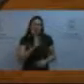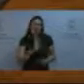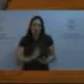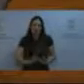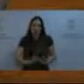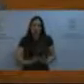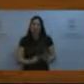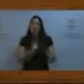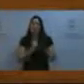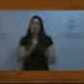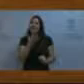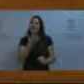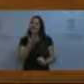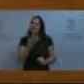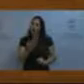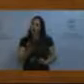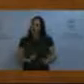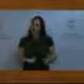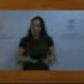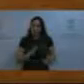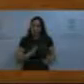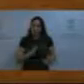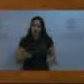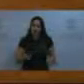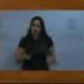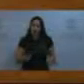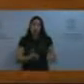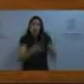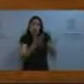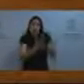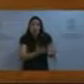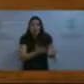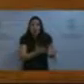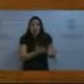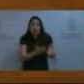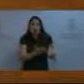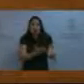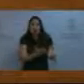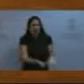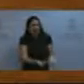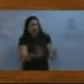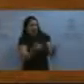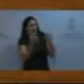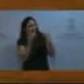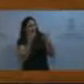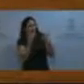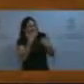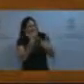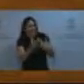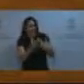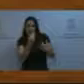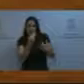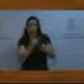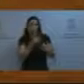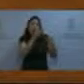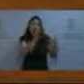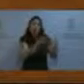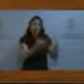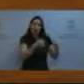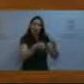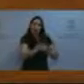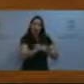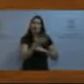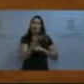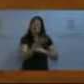Debates con rigor. Hombre, no creo que usted para dar lecciones sobre rigor. Mejor se aplicaba usted el rigor en la gestión, en eso